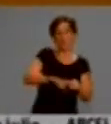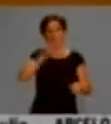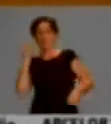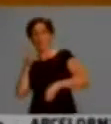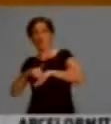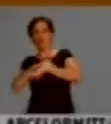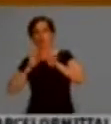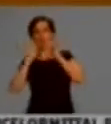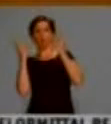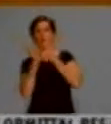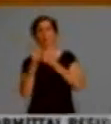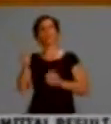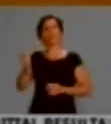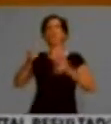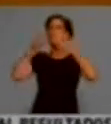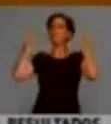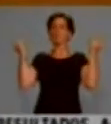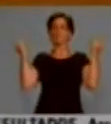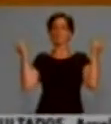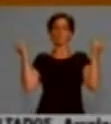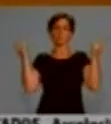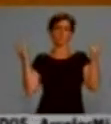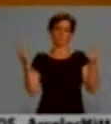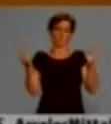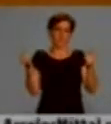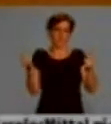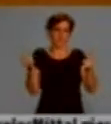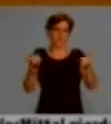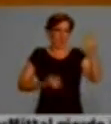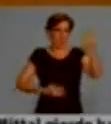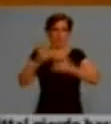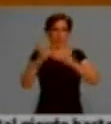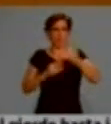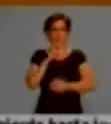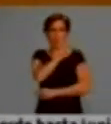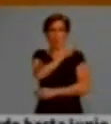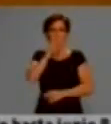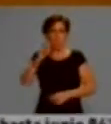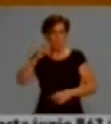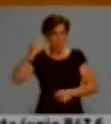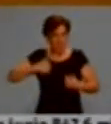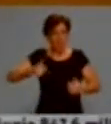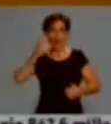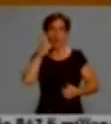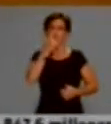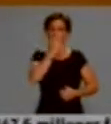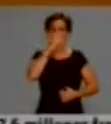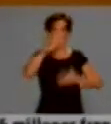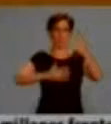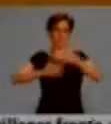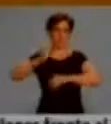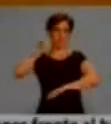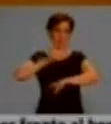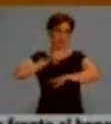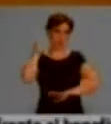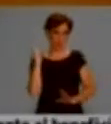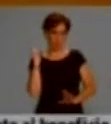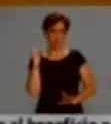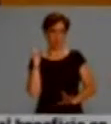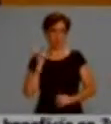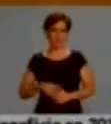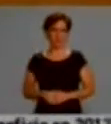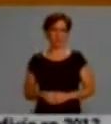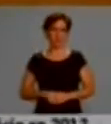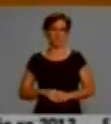se le paga en blanco. Contabilidad del Partido Popular auditada por el Tribunal de Cuentas. Por tanto,